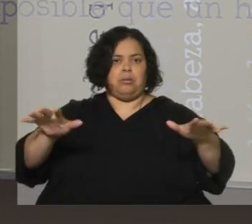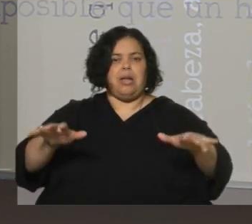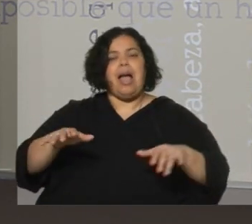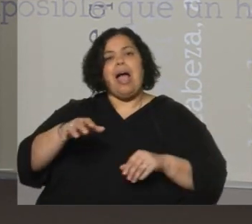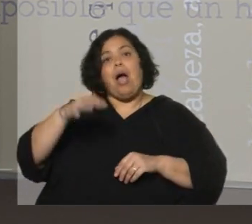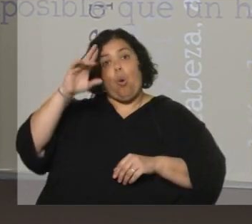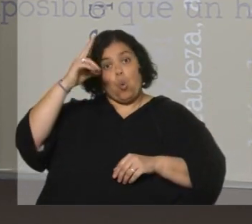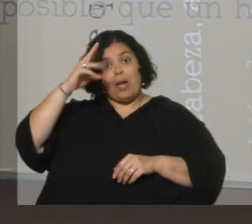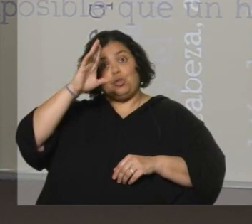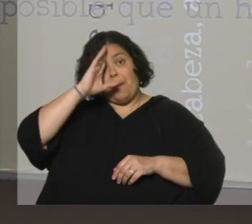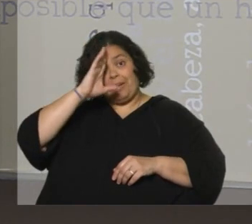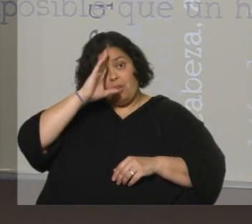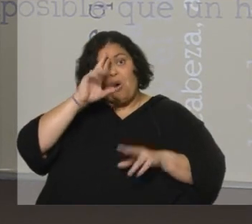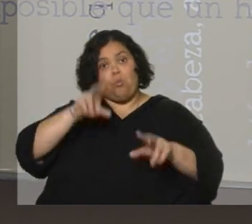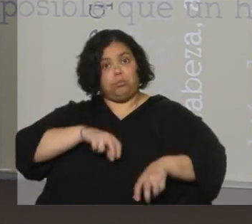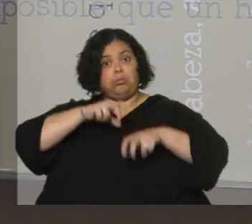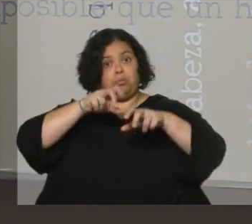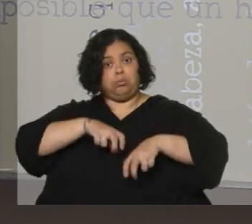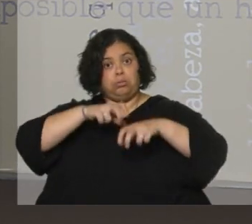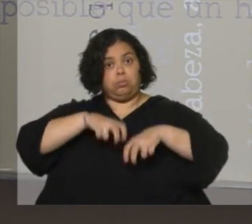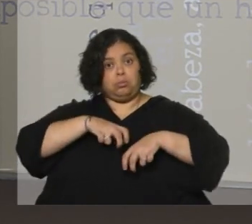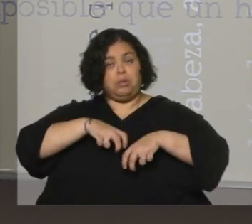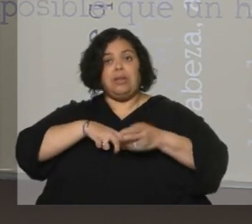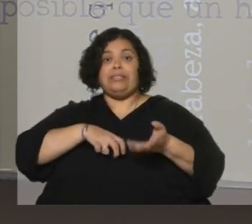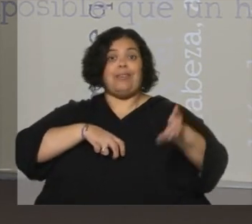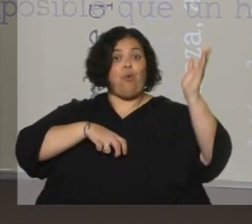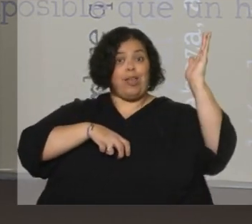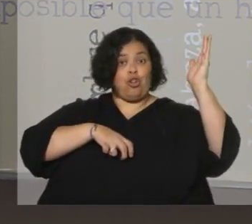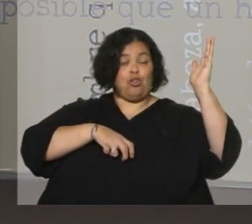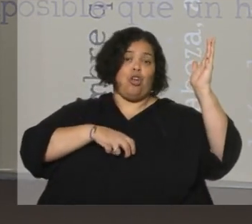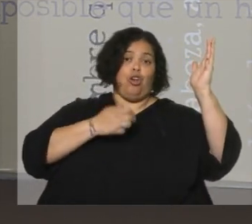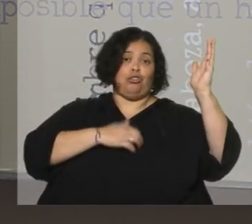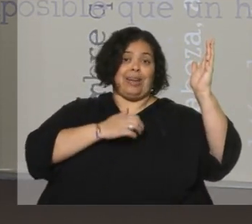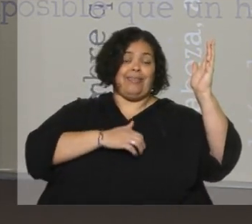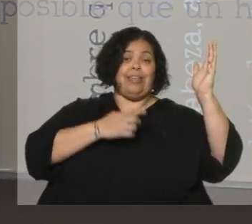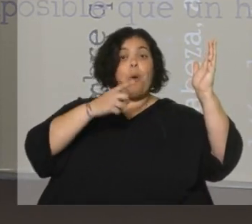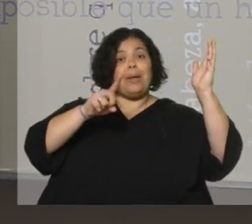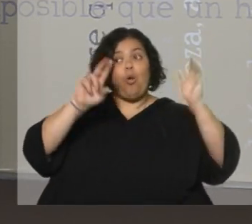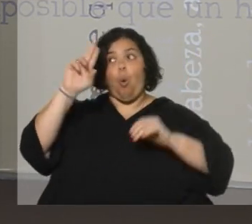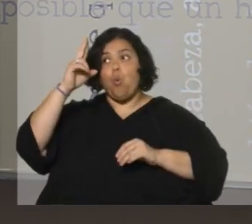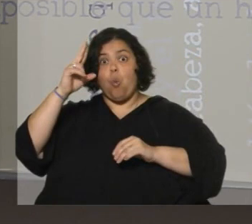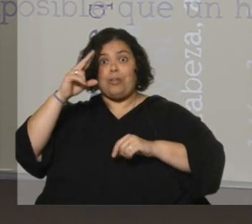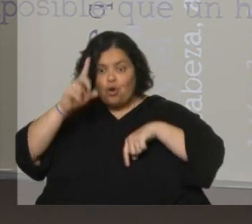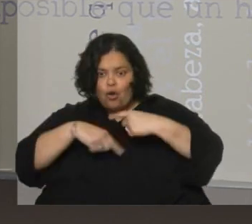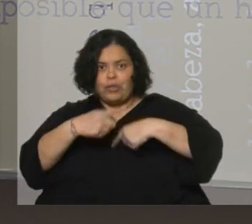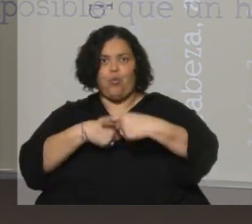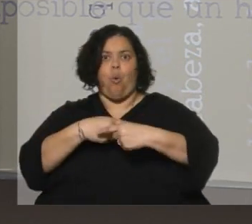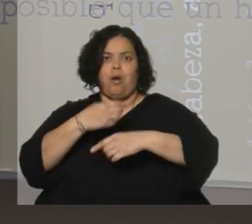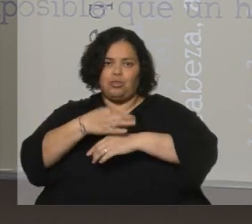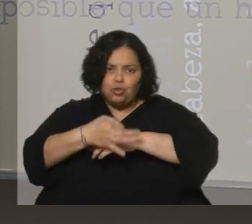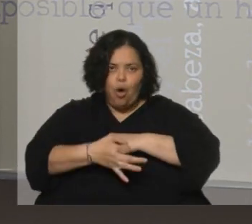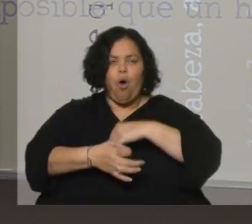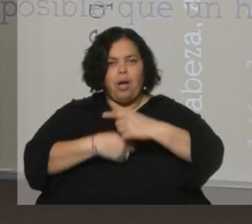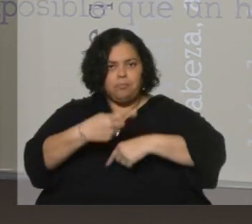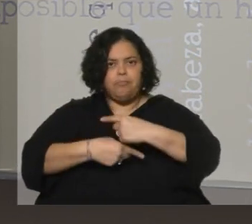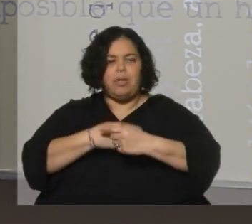aprendieron a hacer la agricultura desaparecieron los pules de siempre argentinos sin embargo los los los uruguayos han han absorbido esa área agrícola dentro del Uruguay